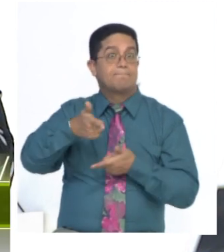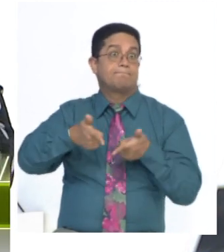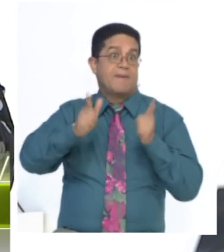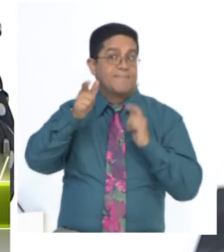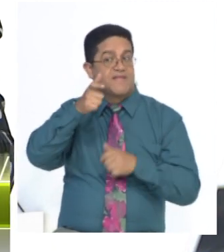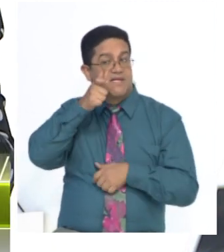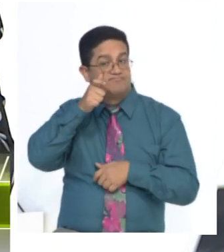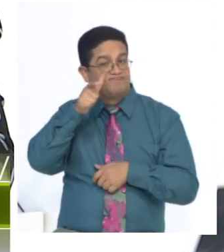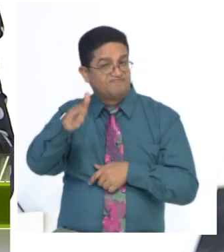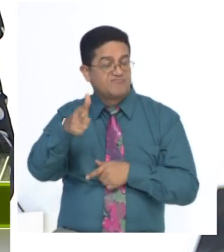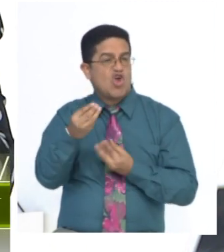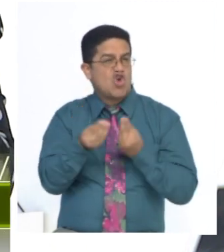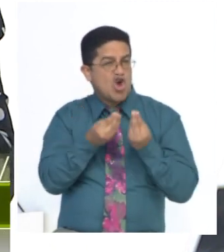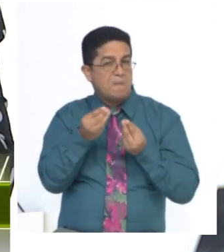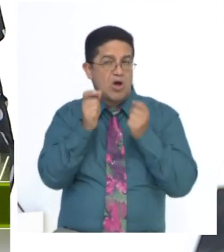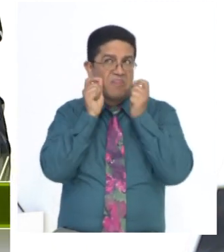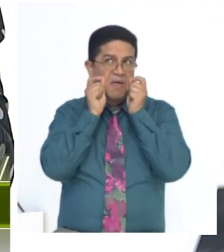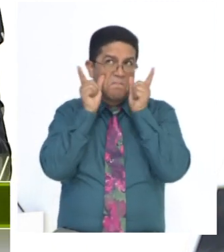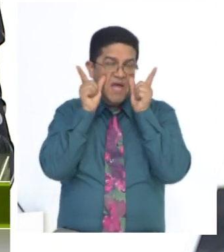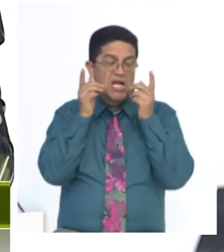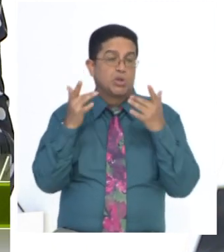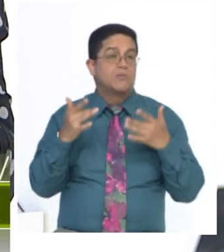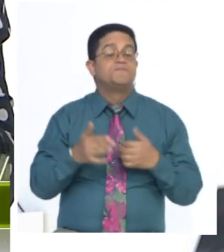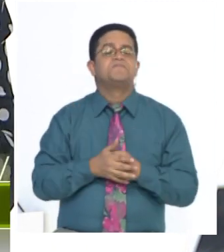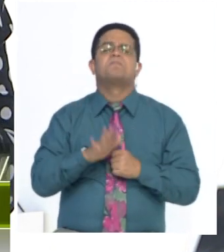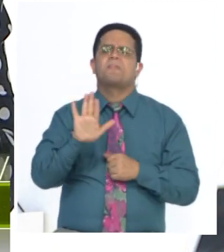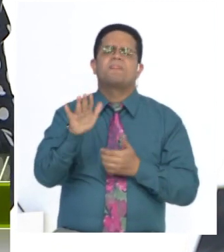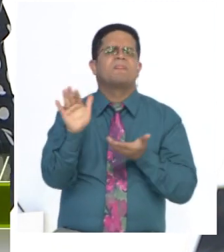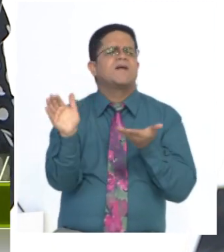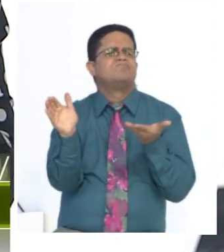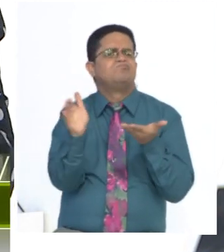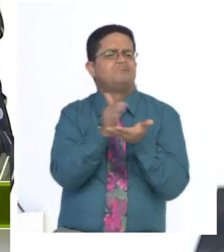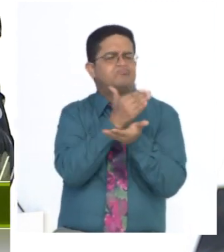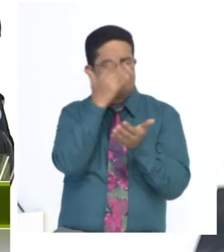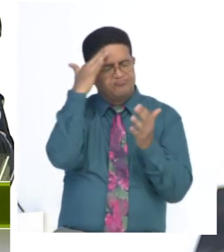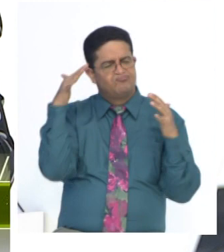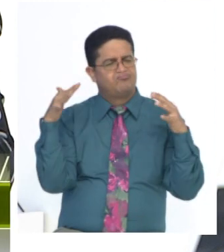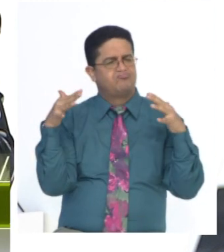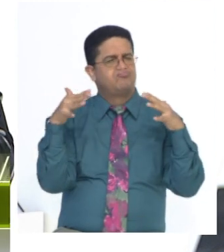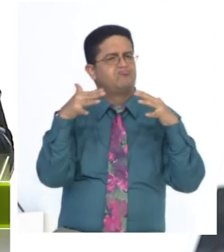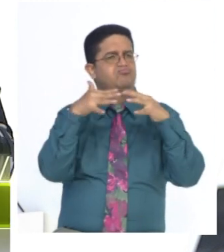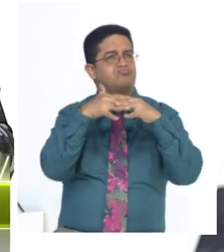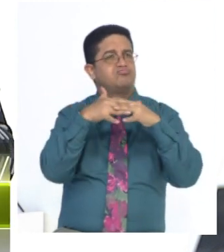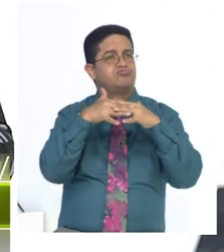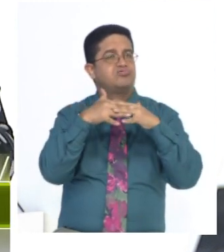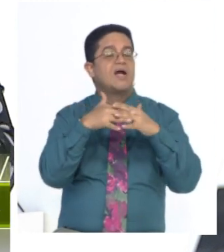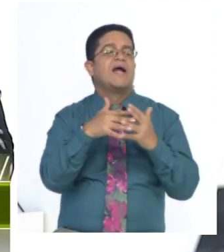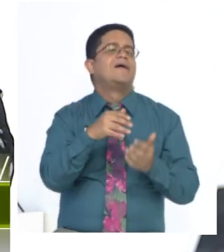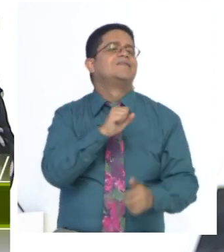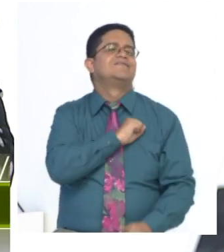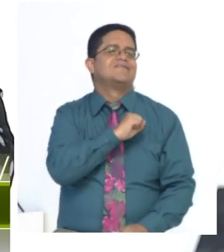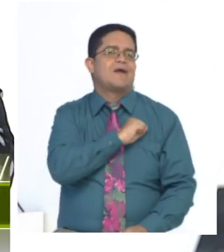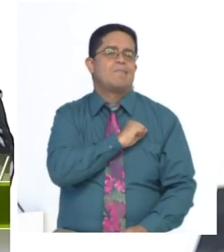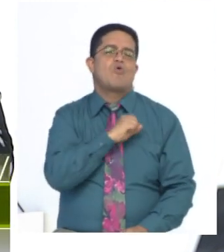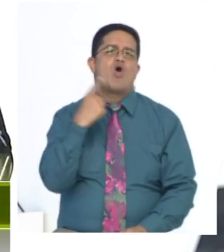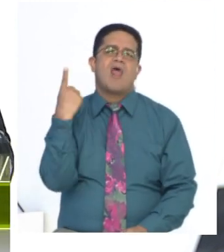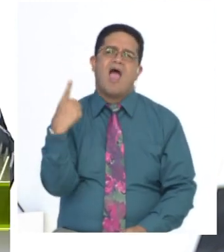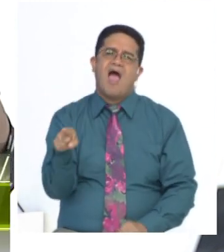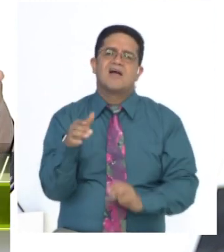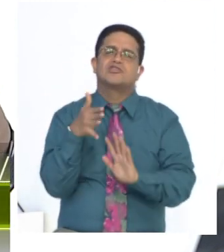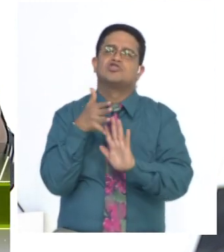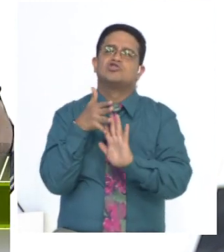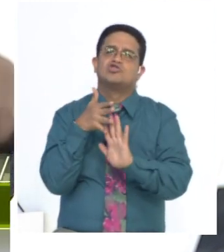realiza. Con respecto a este retiro de malla, por lo menos uno de los mayores temores que siempre se tiene con respecto a las